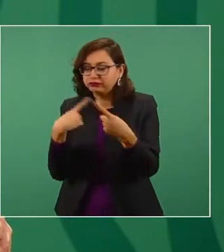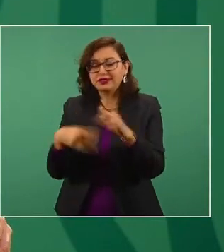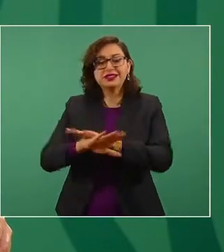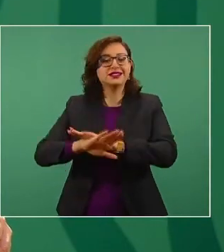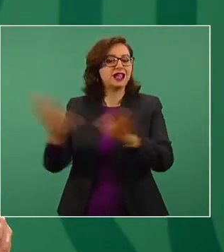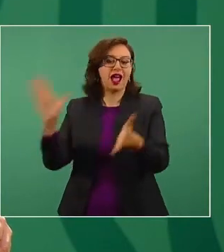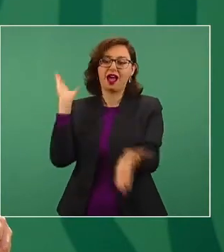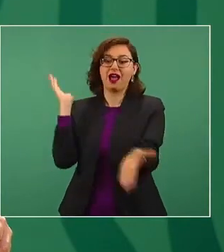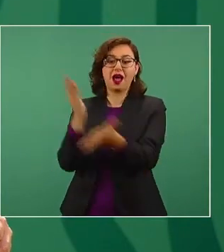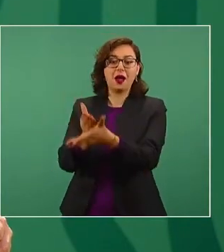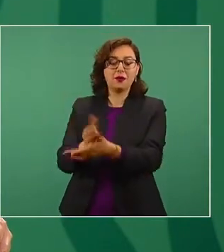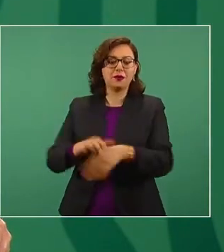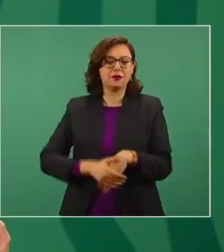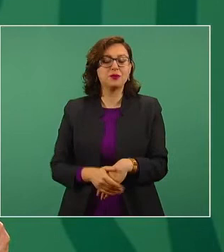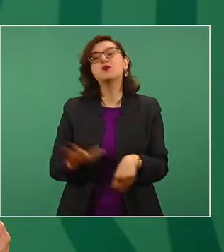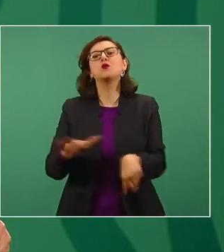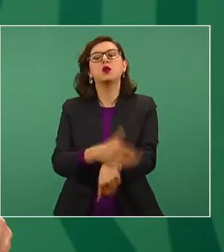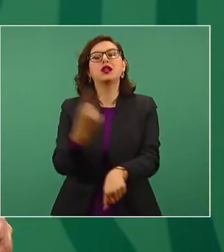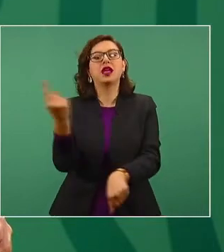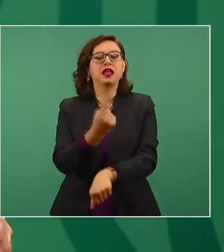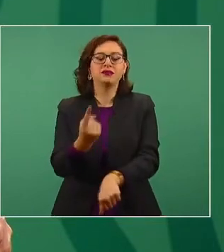que el campesino, que el obrero